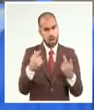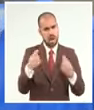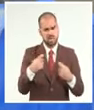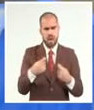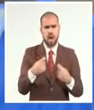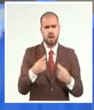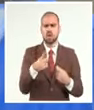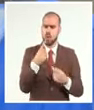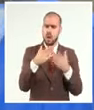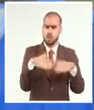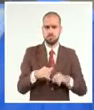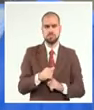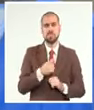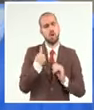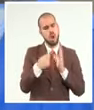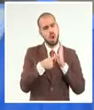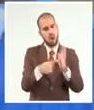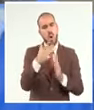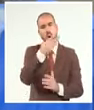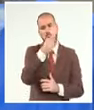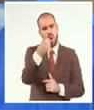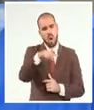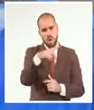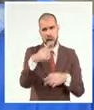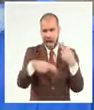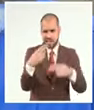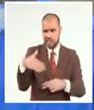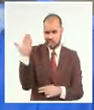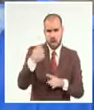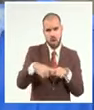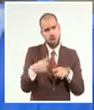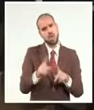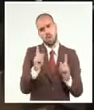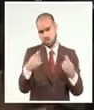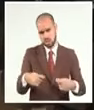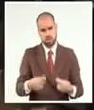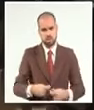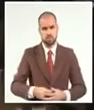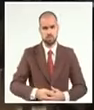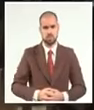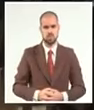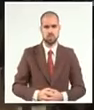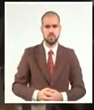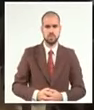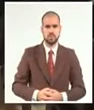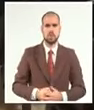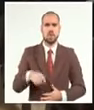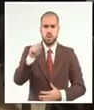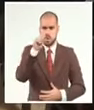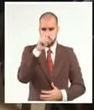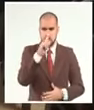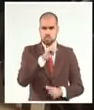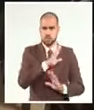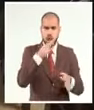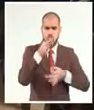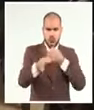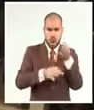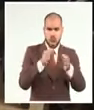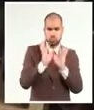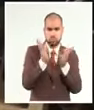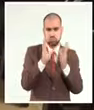están viendo que incurran en ese error que nosotros cometimos, que hoy por hoy nos pesa. Una vez concluidas las exposiciones,